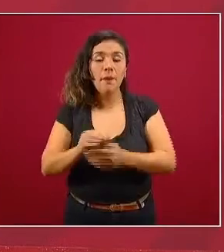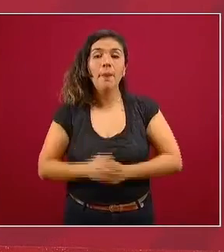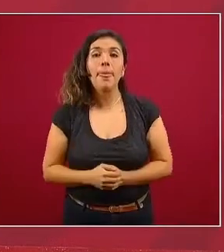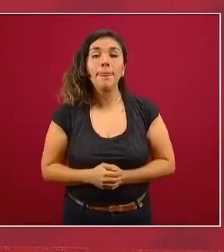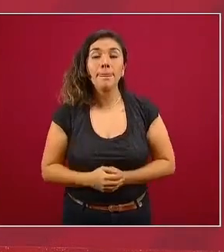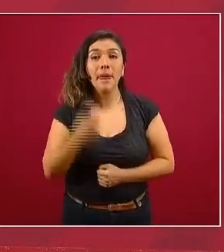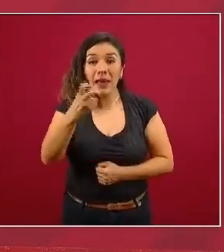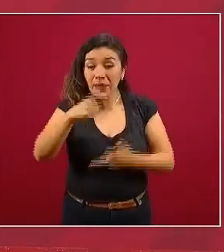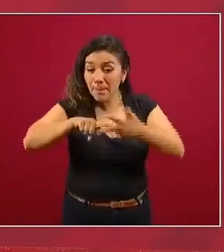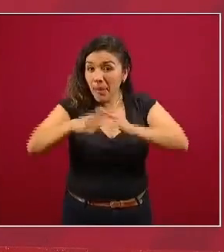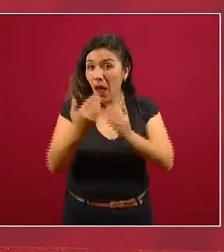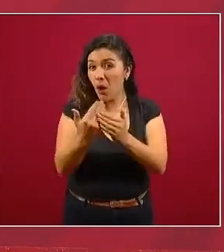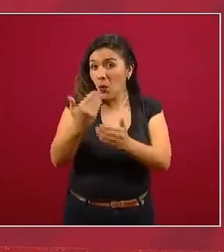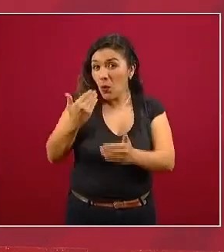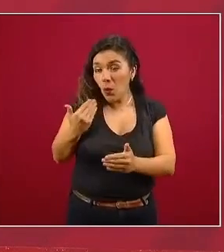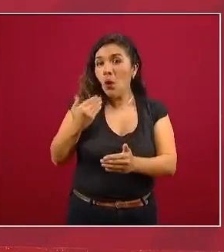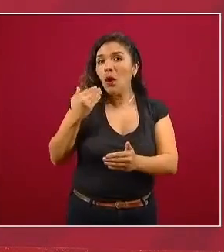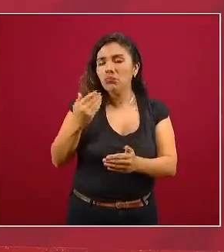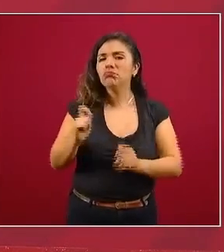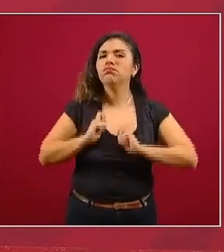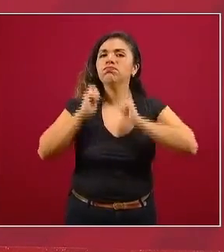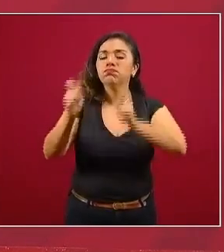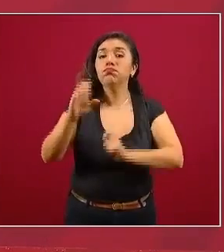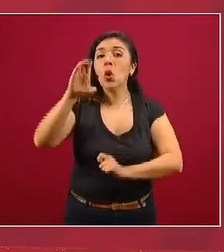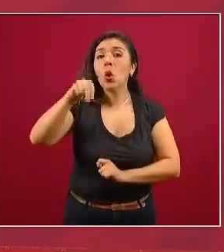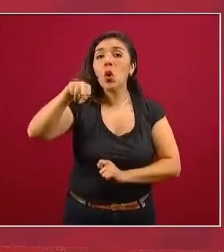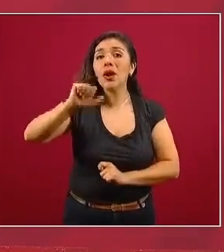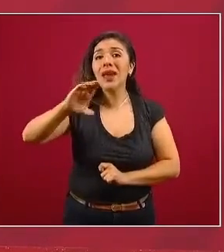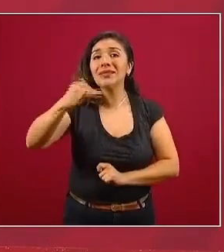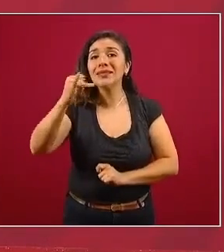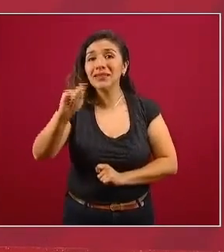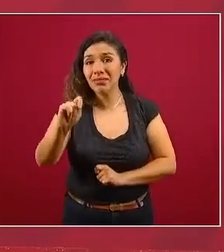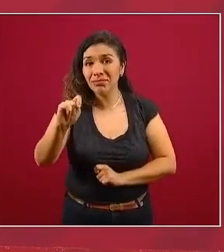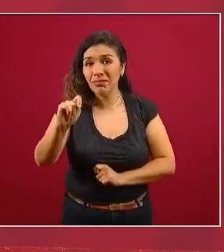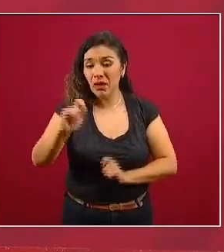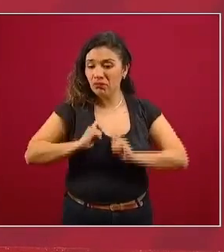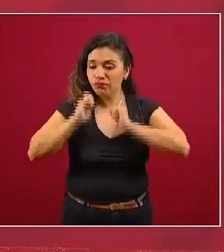Desde su concepción inicial, se le asignó al CONACYT, una vez